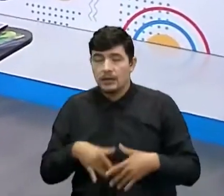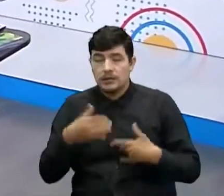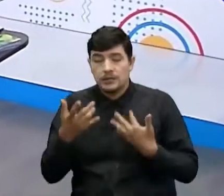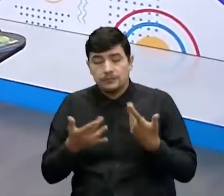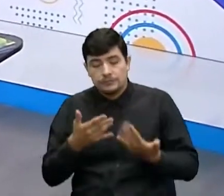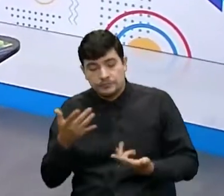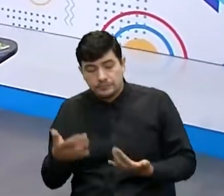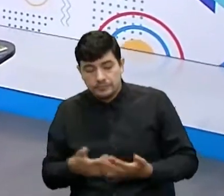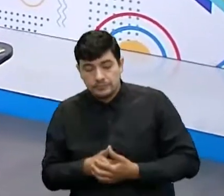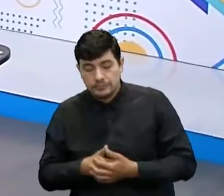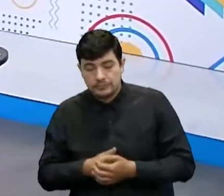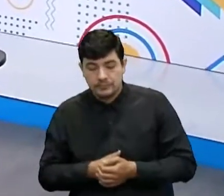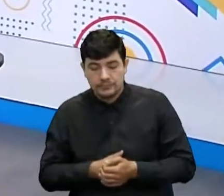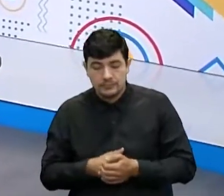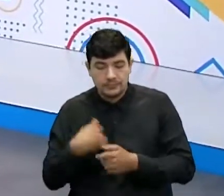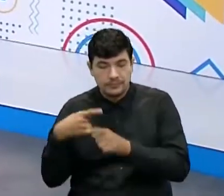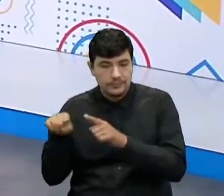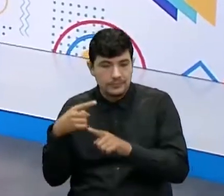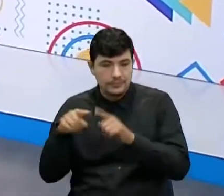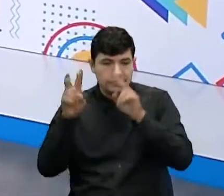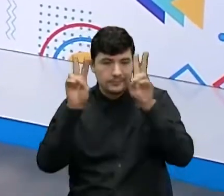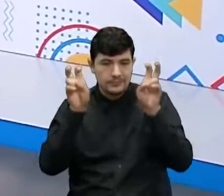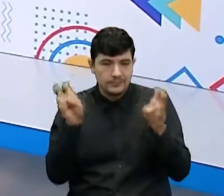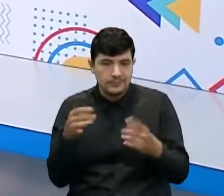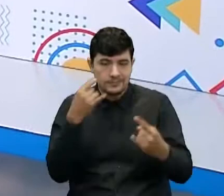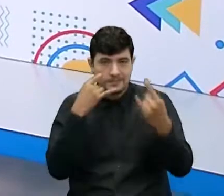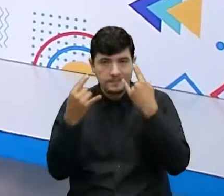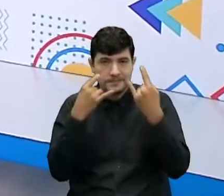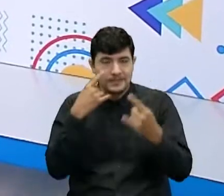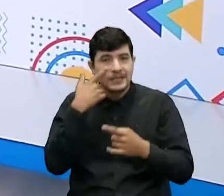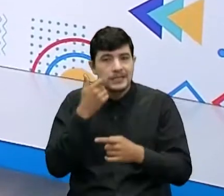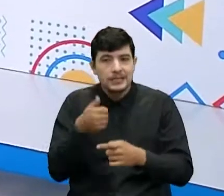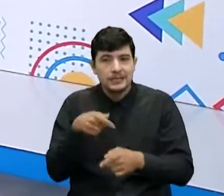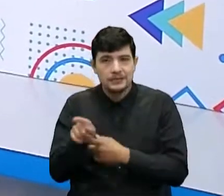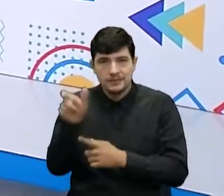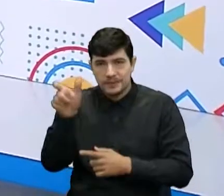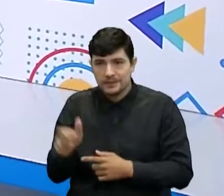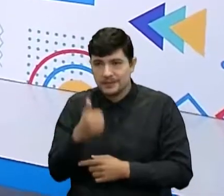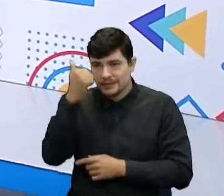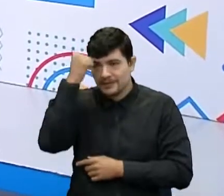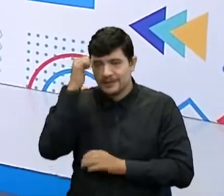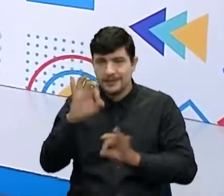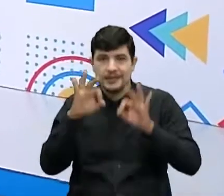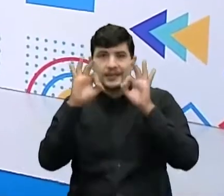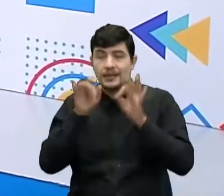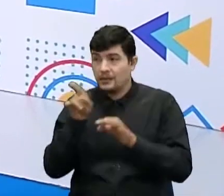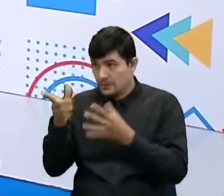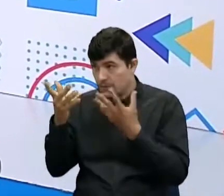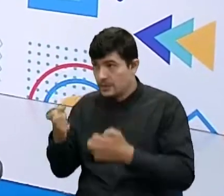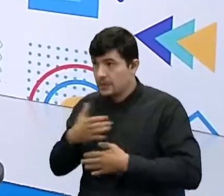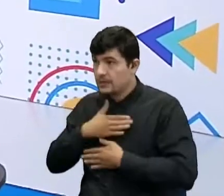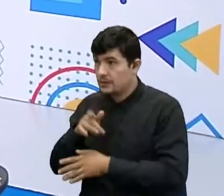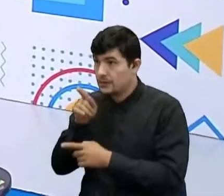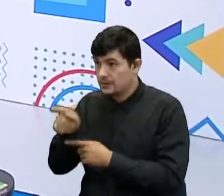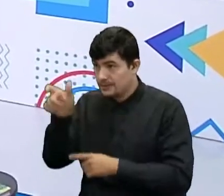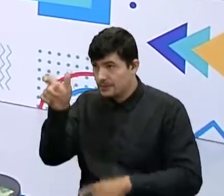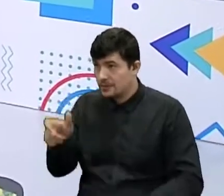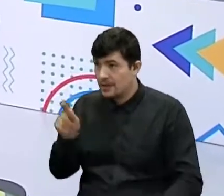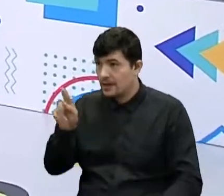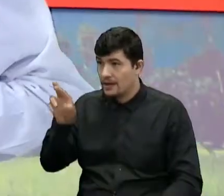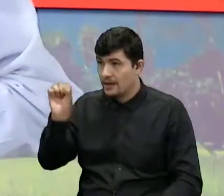Que dan muchos temas Y que son muy divertidos Con ese gran profesor ¿Le quiere mandar Un saludo a Mr. Frank?